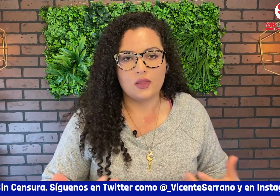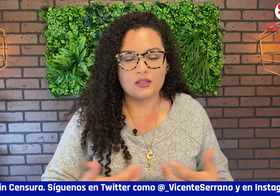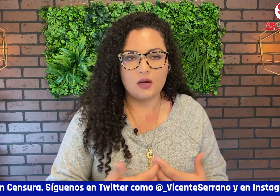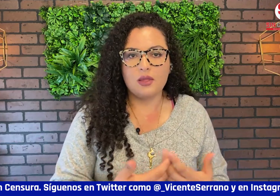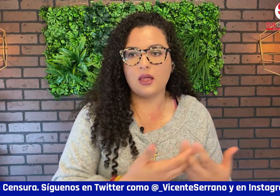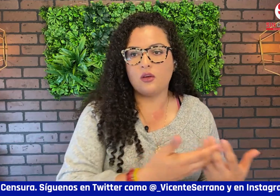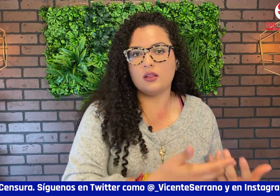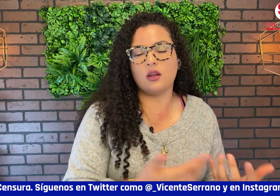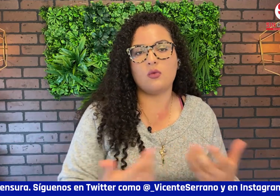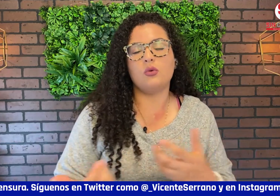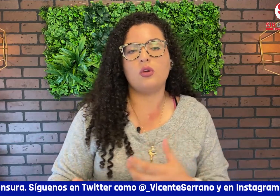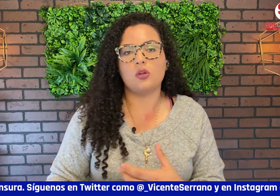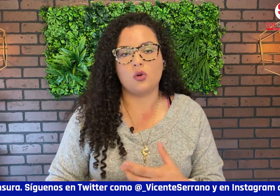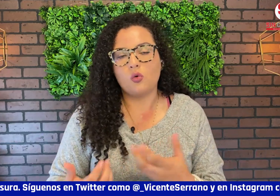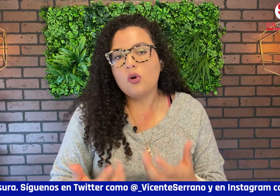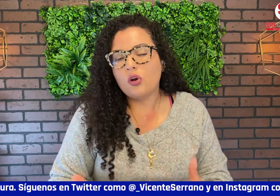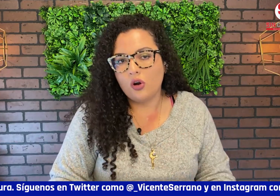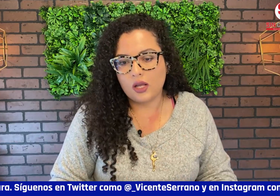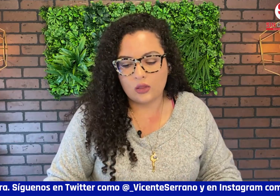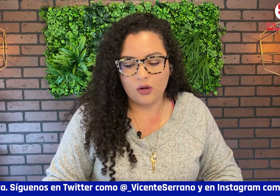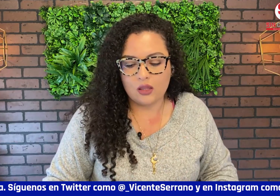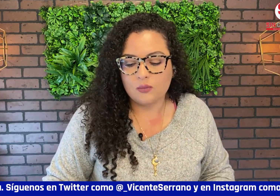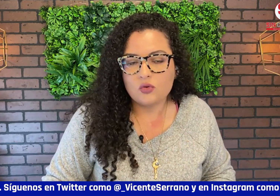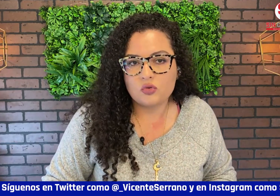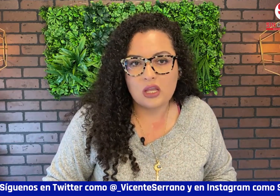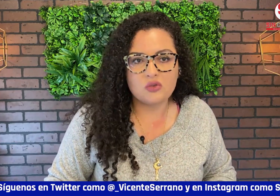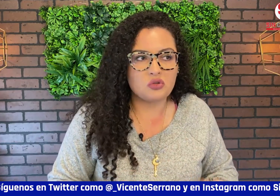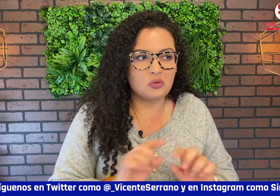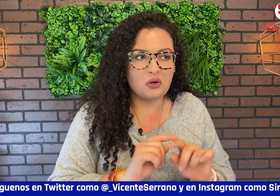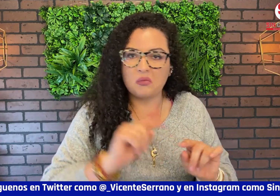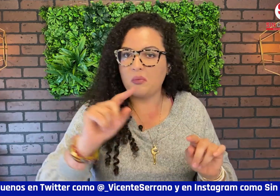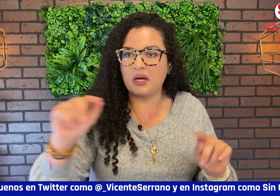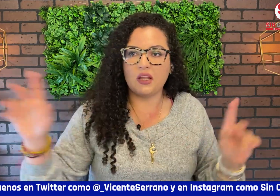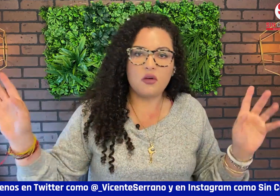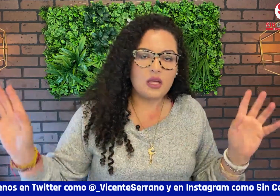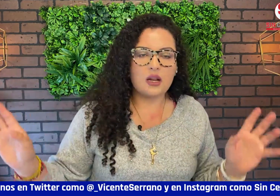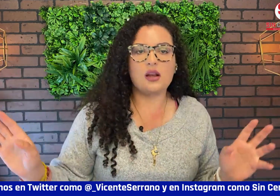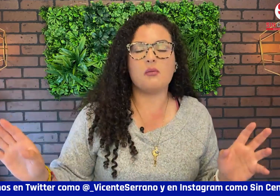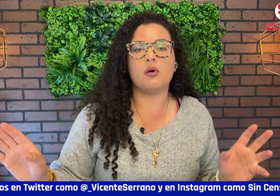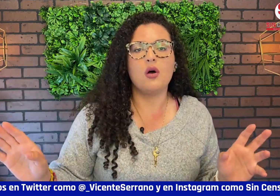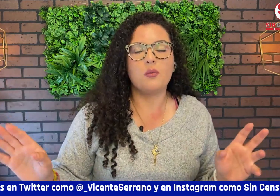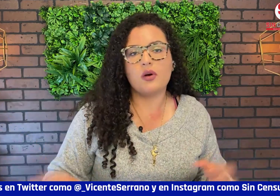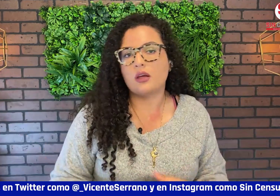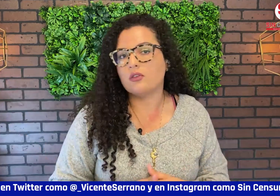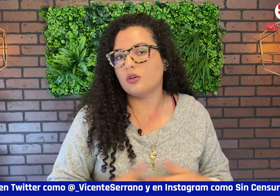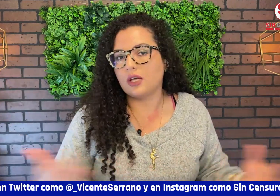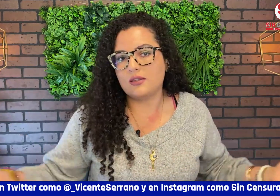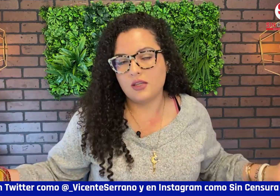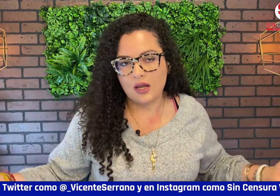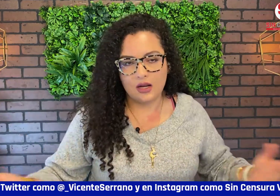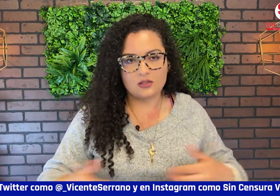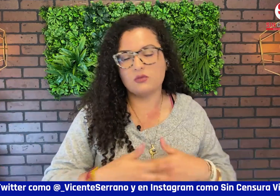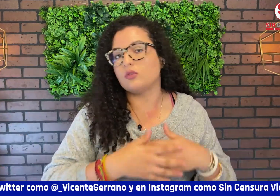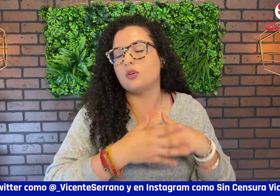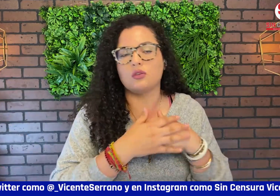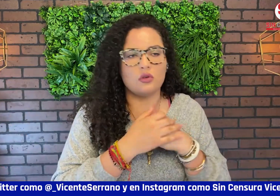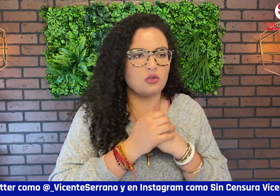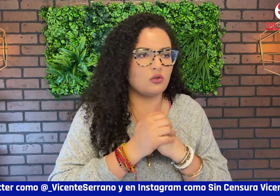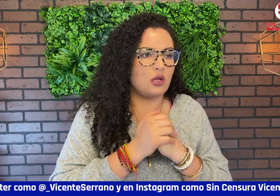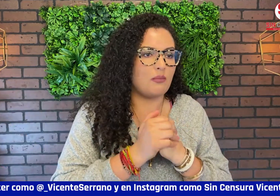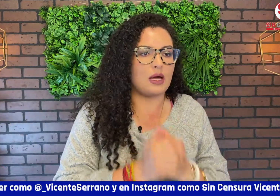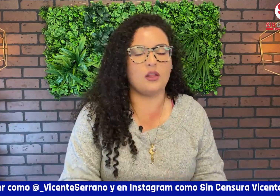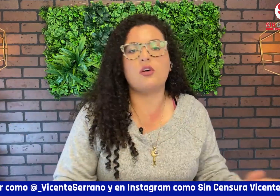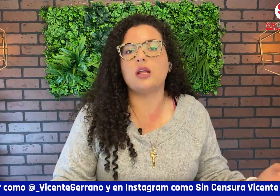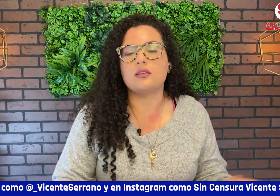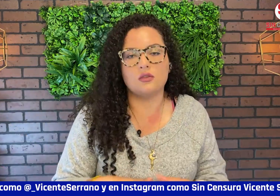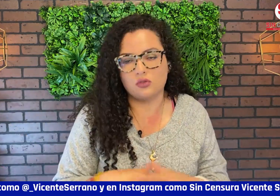mediador entre uno y otro, un rol que durante muchos años estuvo como perdido ahí en el limbo, porque nuestros cancilleres,